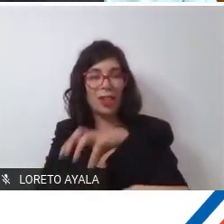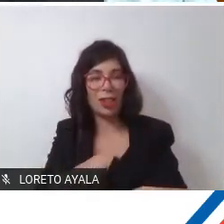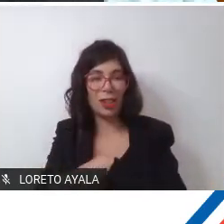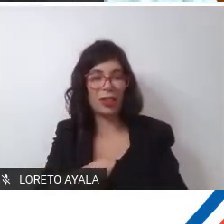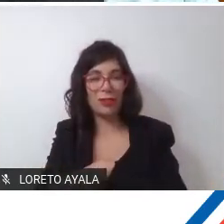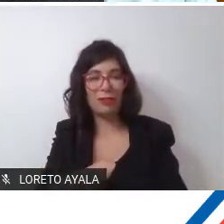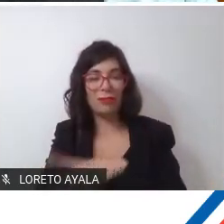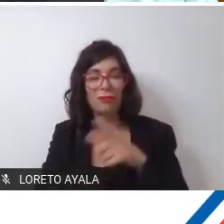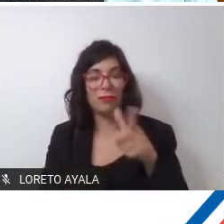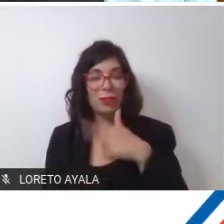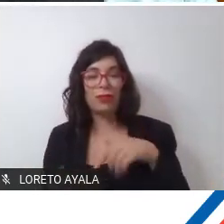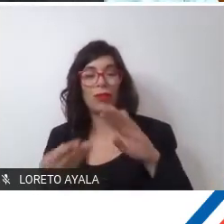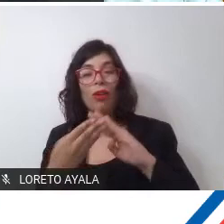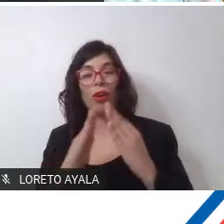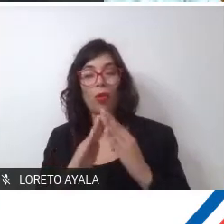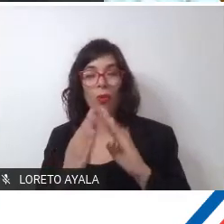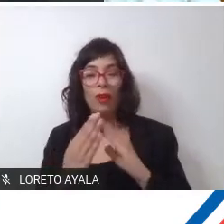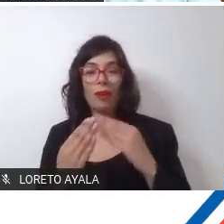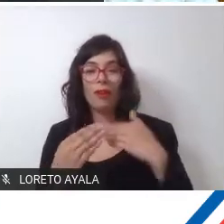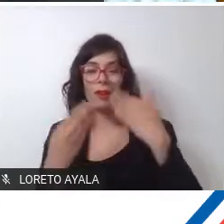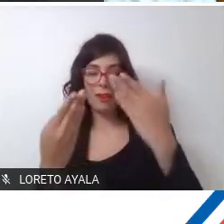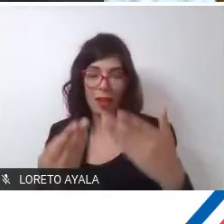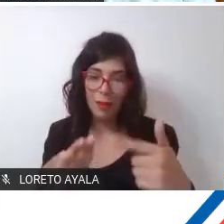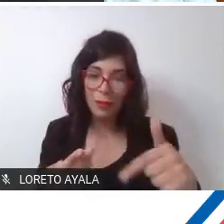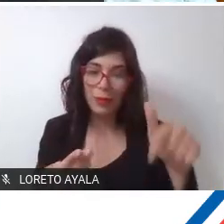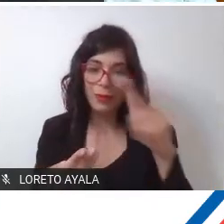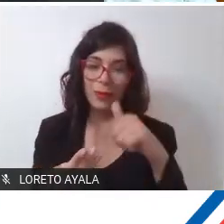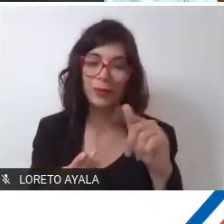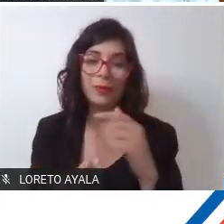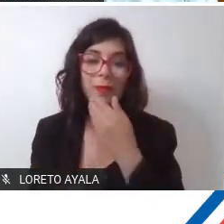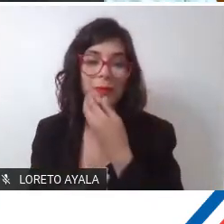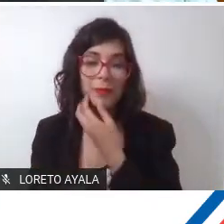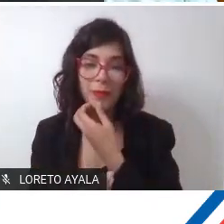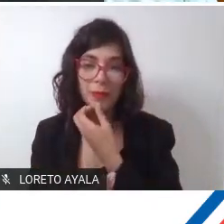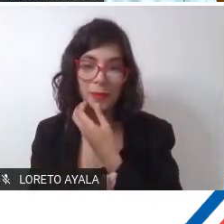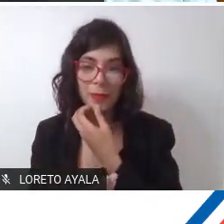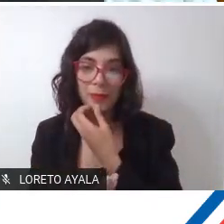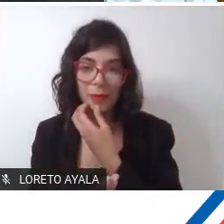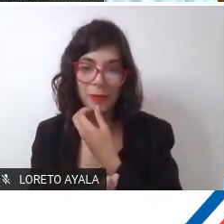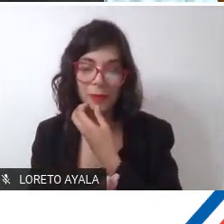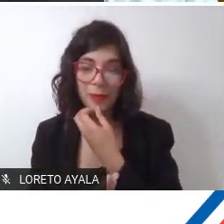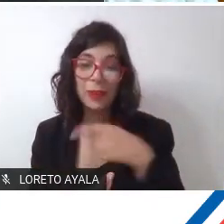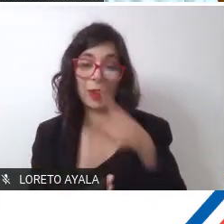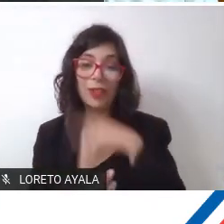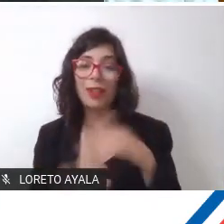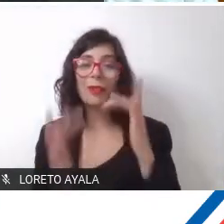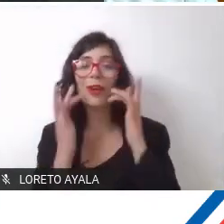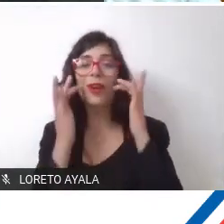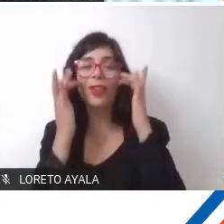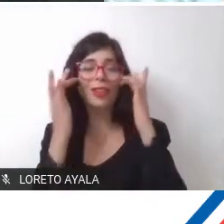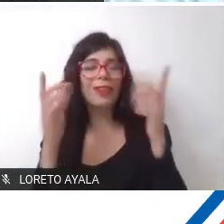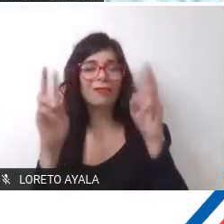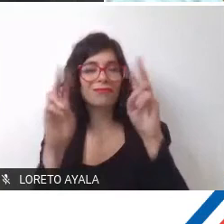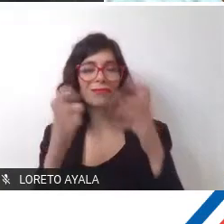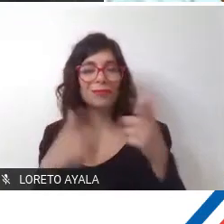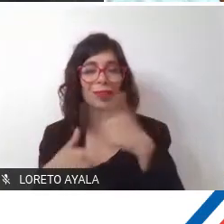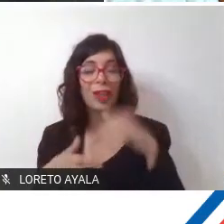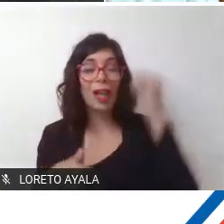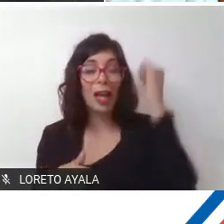de comunidad, vamos a ir generando. Y tiene una particularidad que a nosotros nos tiene bien contentos. Tenemos un acuerdo, la región de Coquimbo